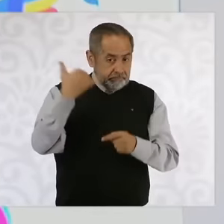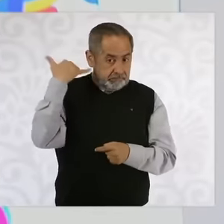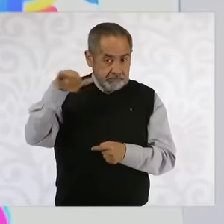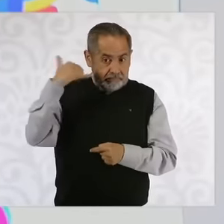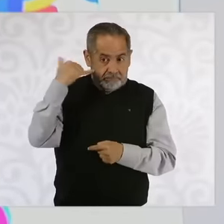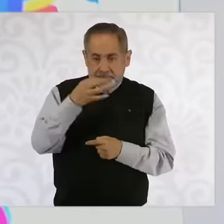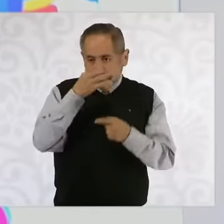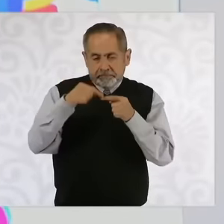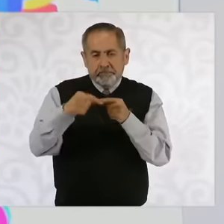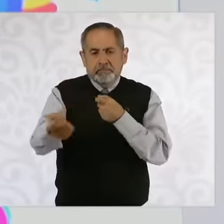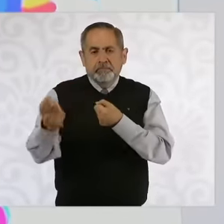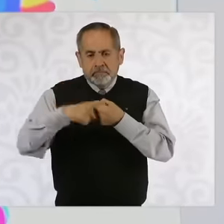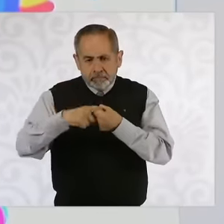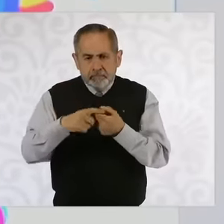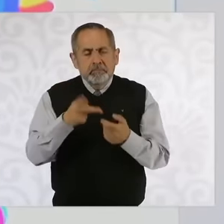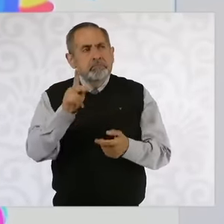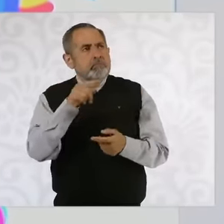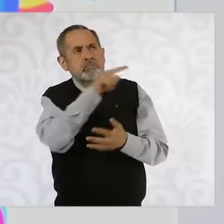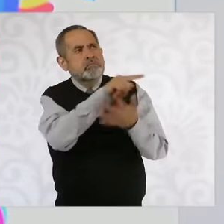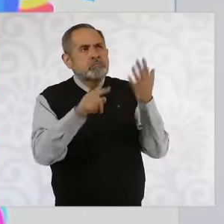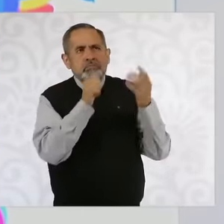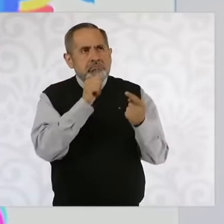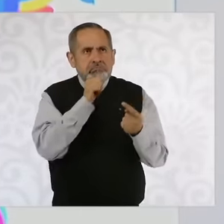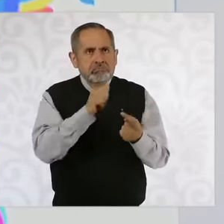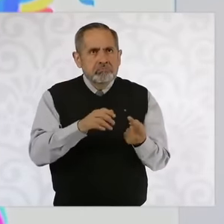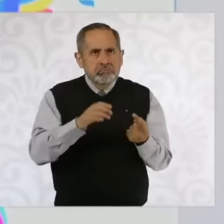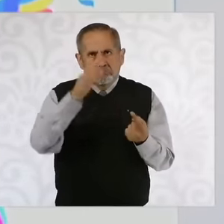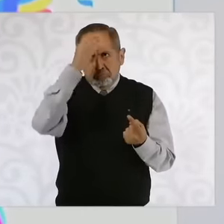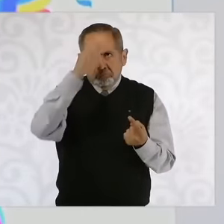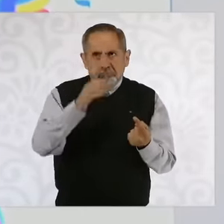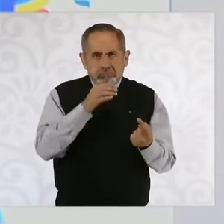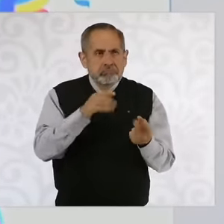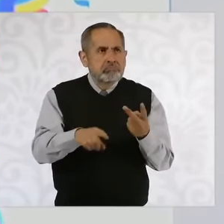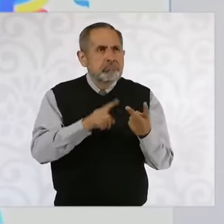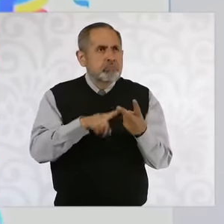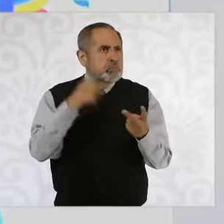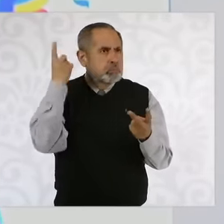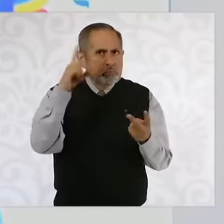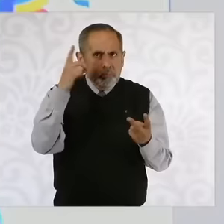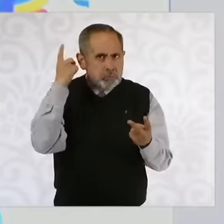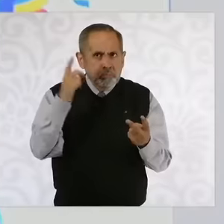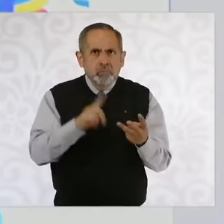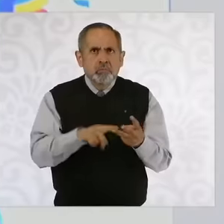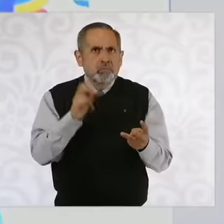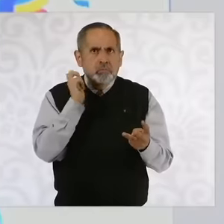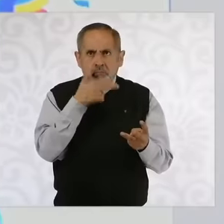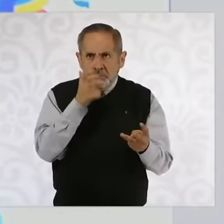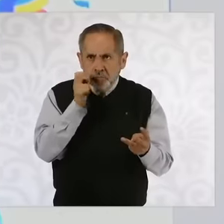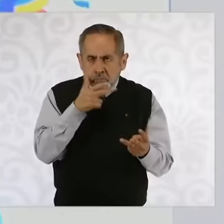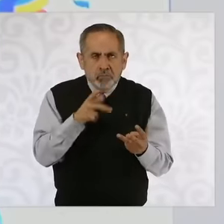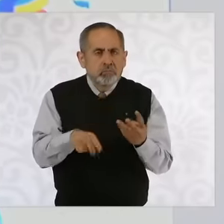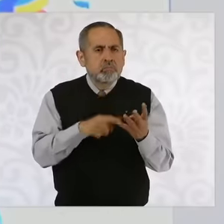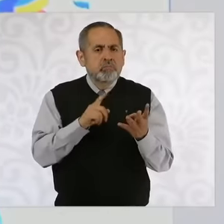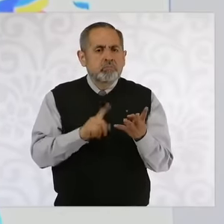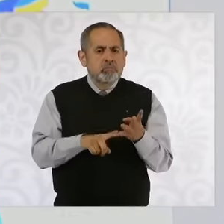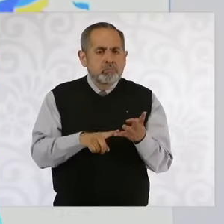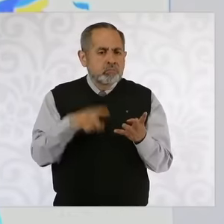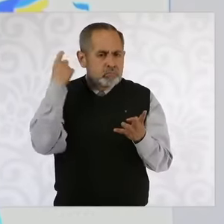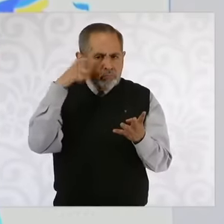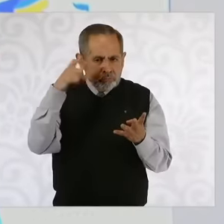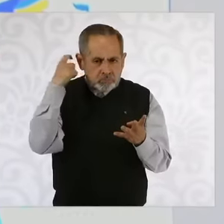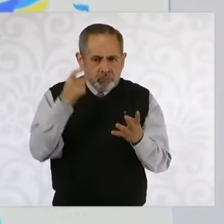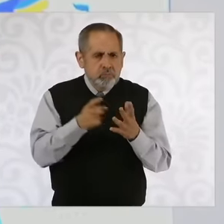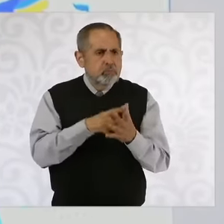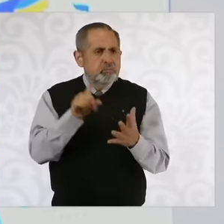integrar, pero está Coahuila, Durango, Chihuahua,